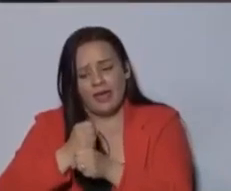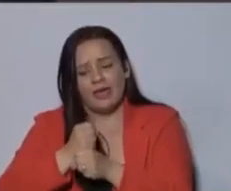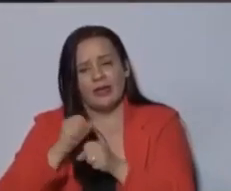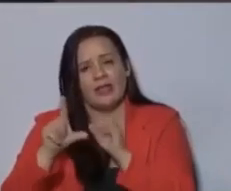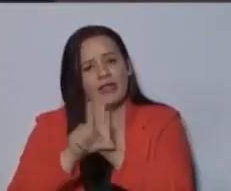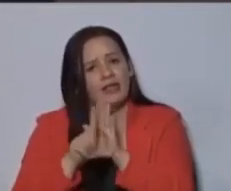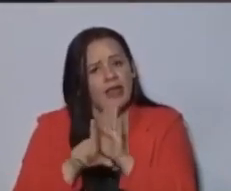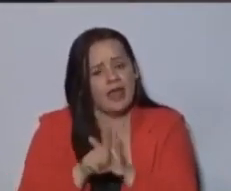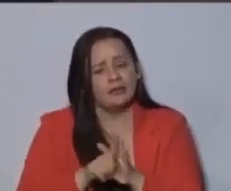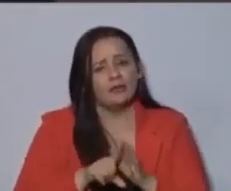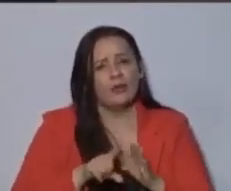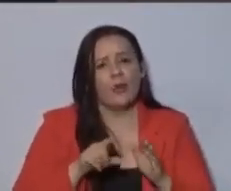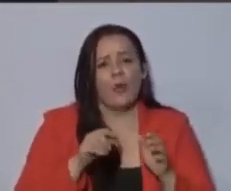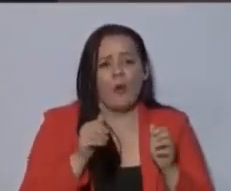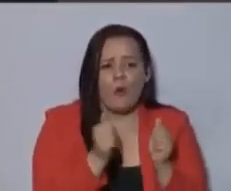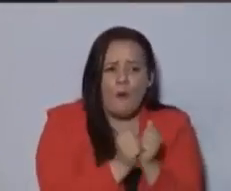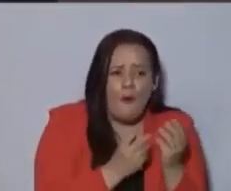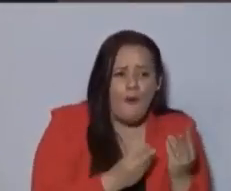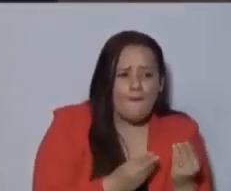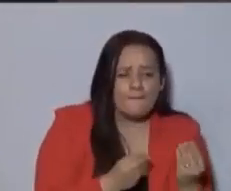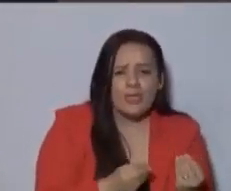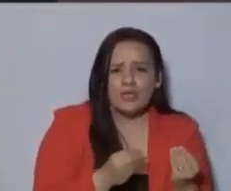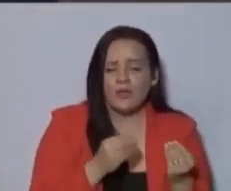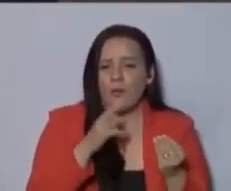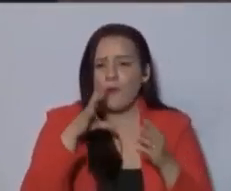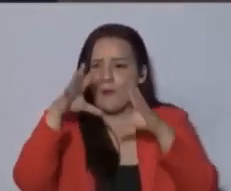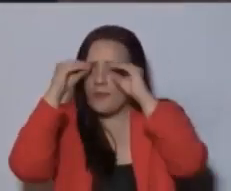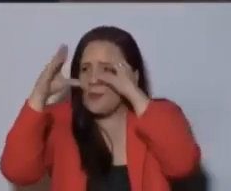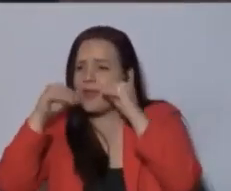No podemos legislar con información incompleta y